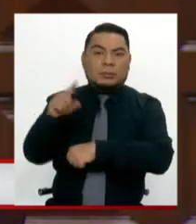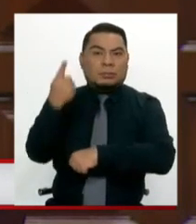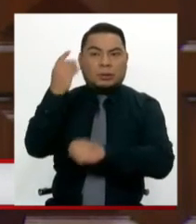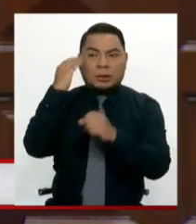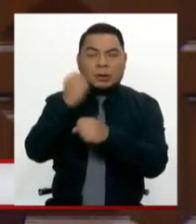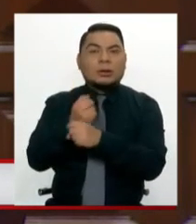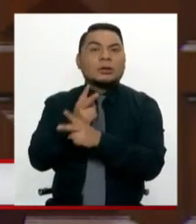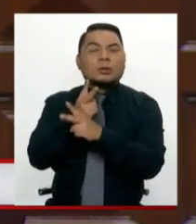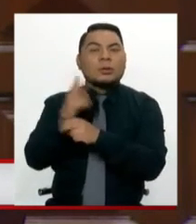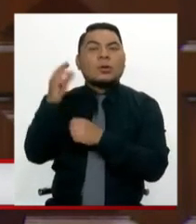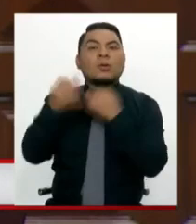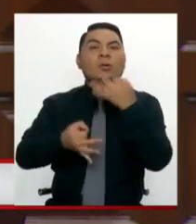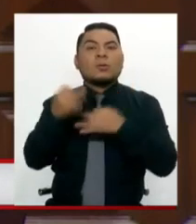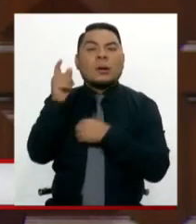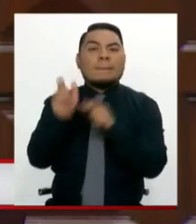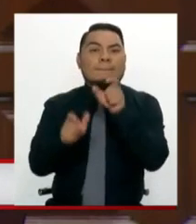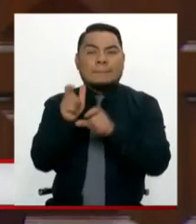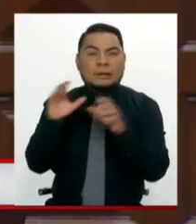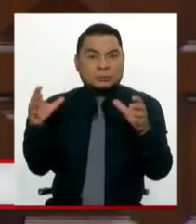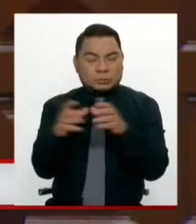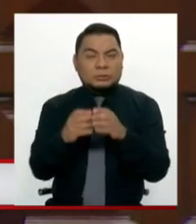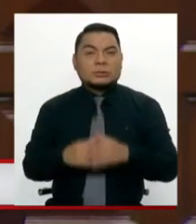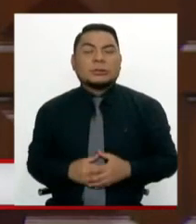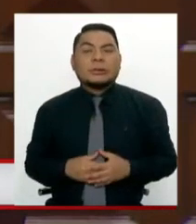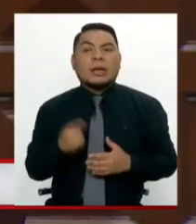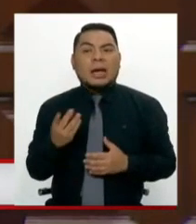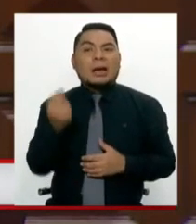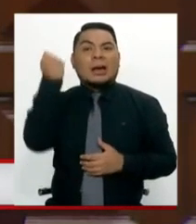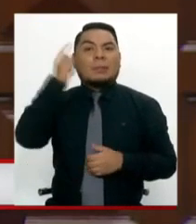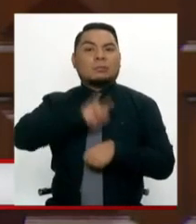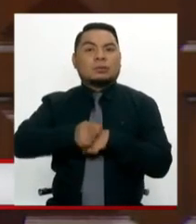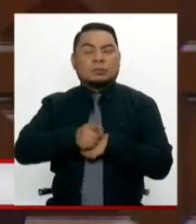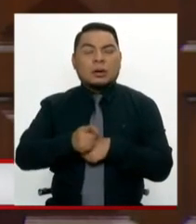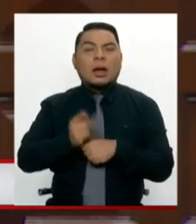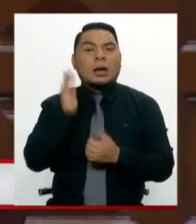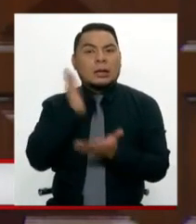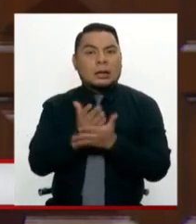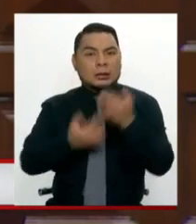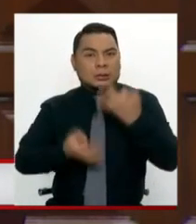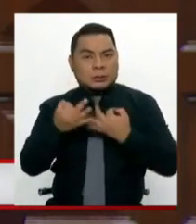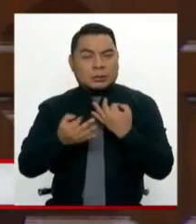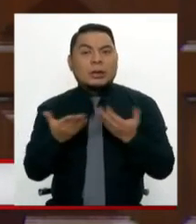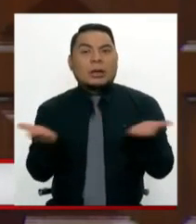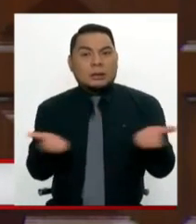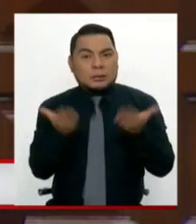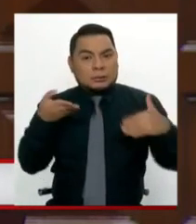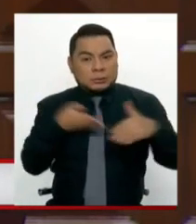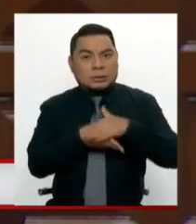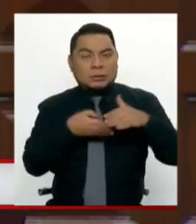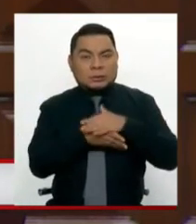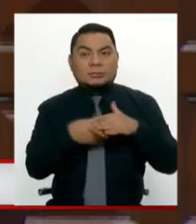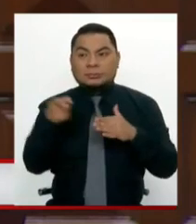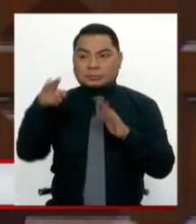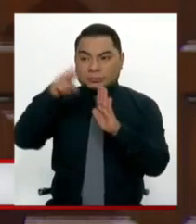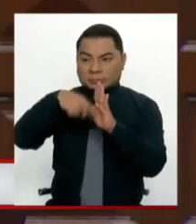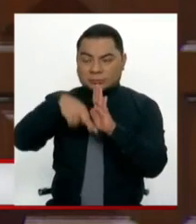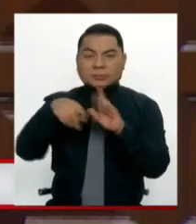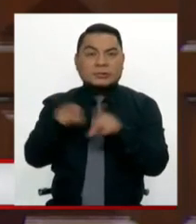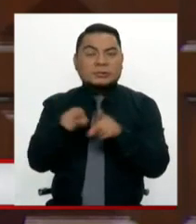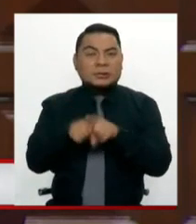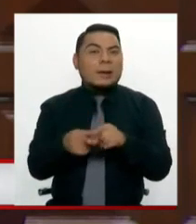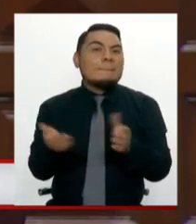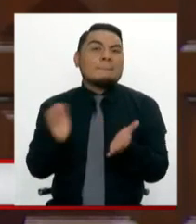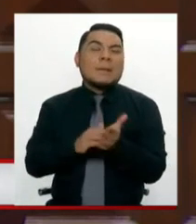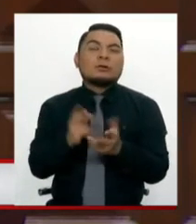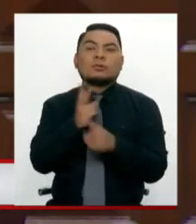generando seguridad jurídica para la ciudadanía con esa finalidad de promover el acceso a los registros públicos y generar